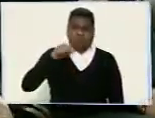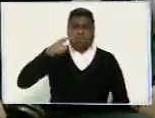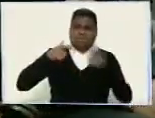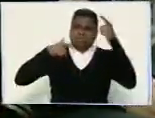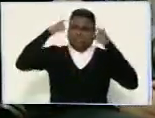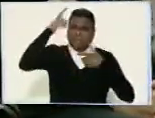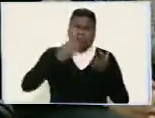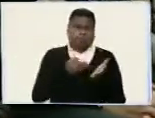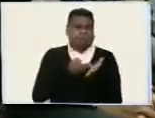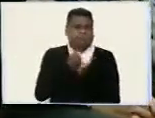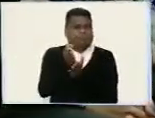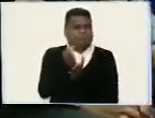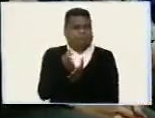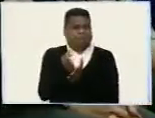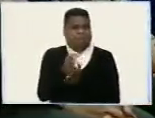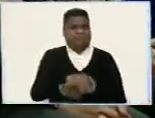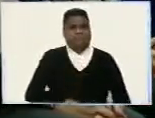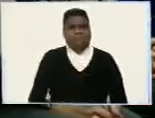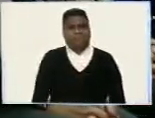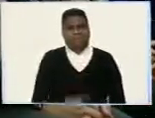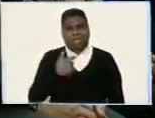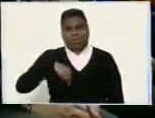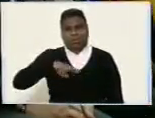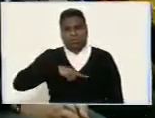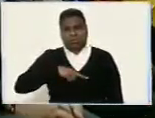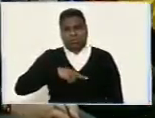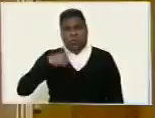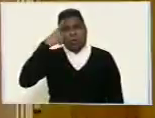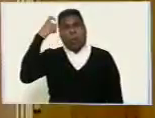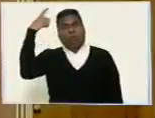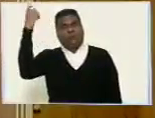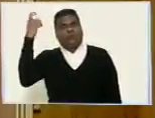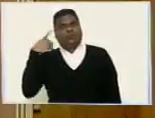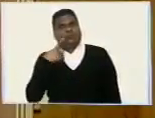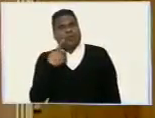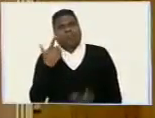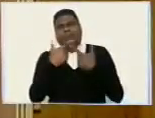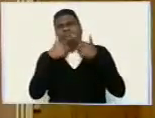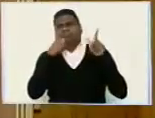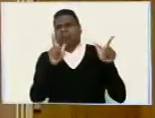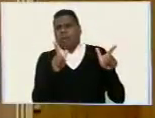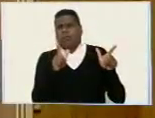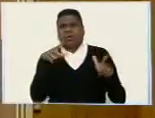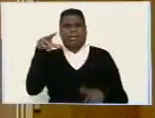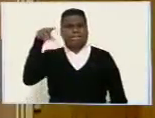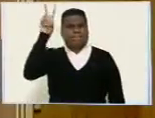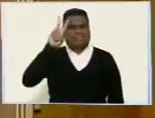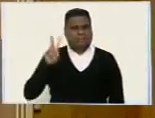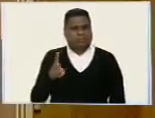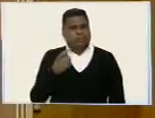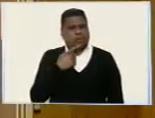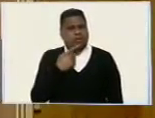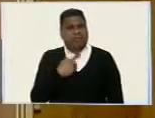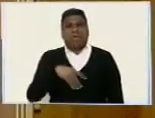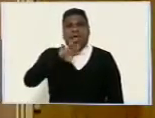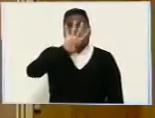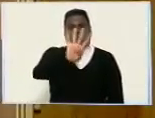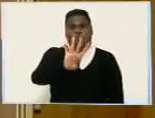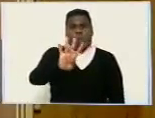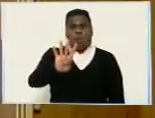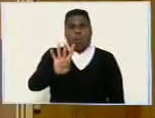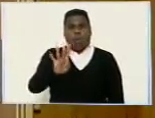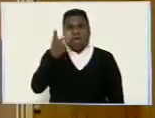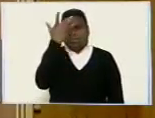Chávez. Desde la Academia de los Sueños Azules tuvo sueños liberadores de patria, y fue cuando aquel 4